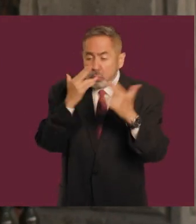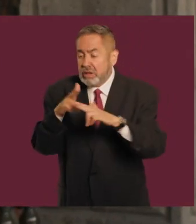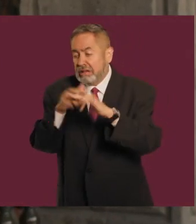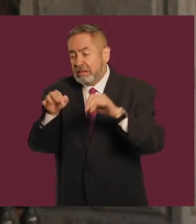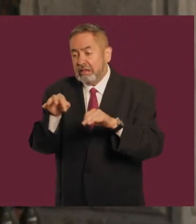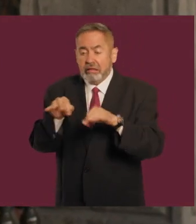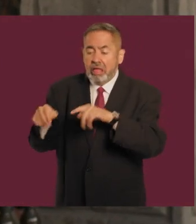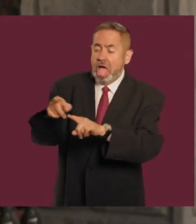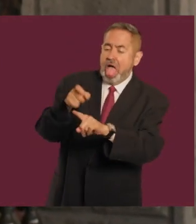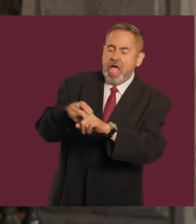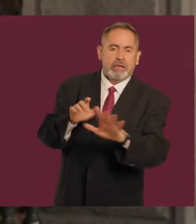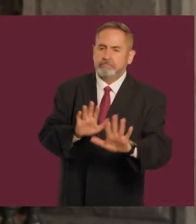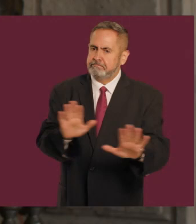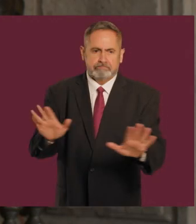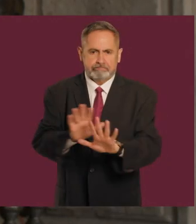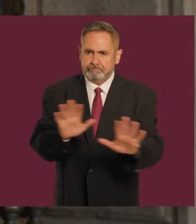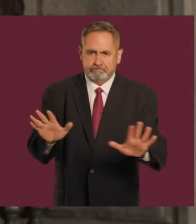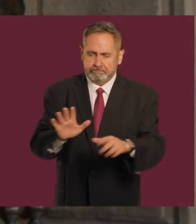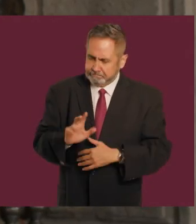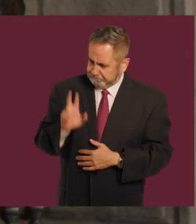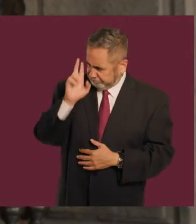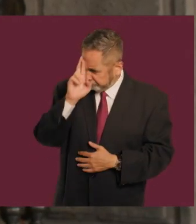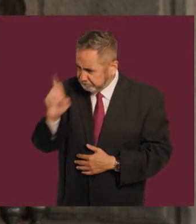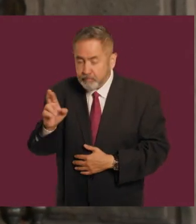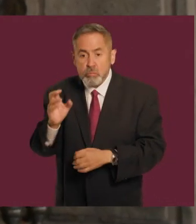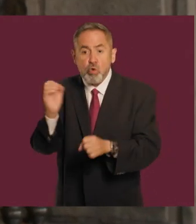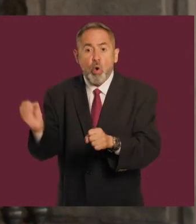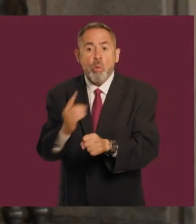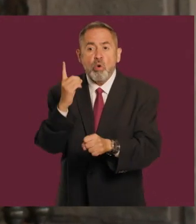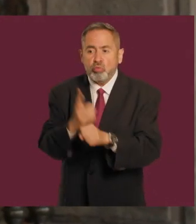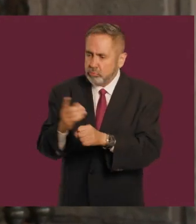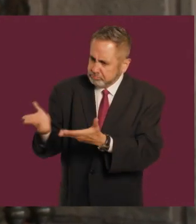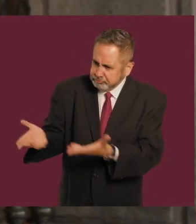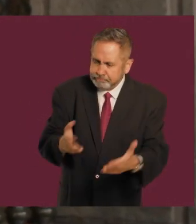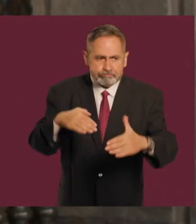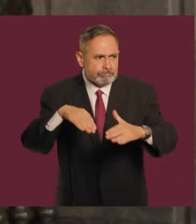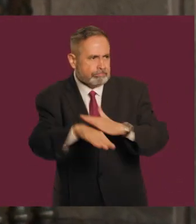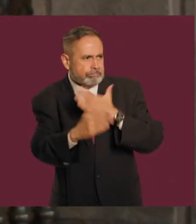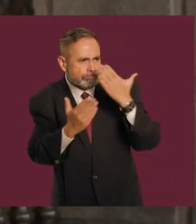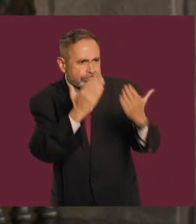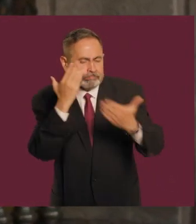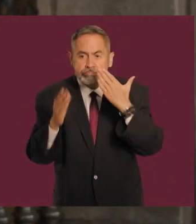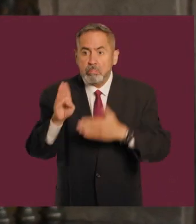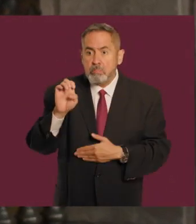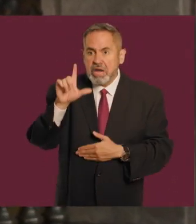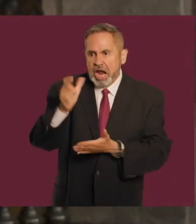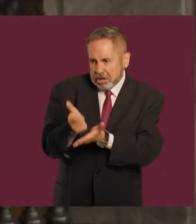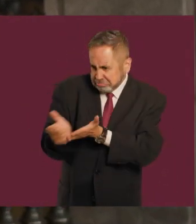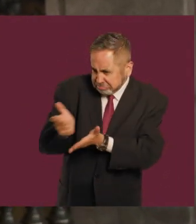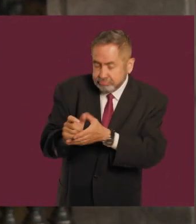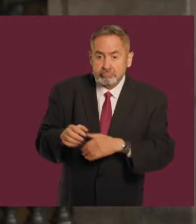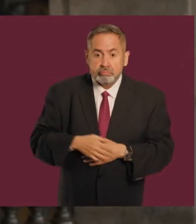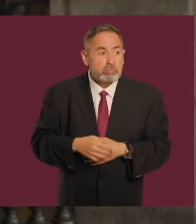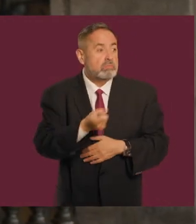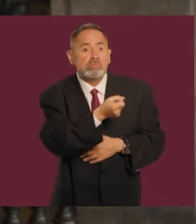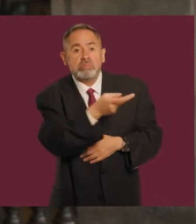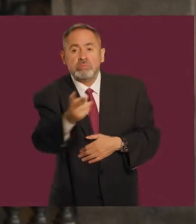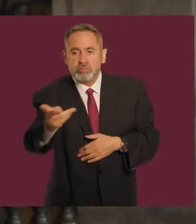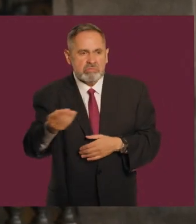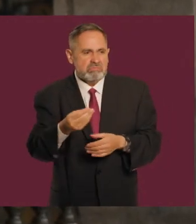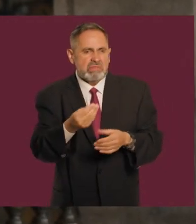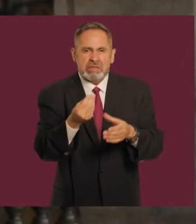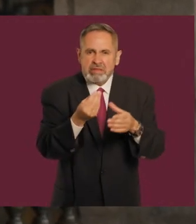ni estudian ni trabajan. Se les dio oportunidad para el estudio, becas, se les